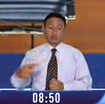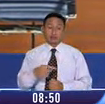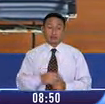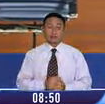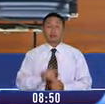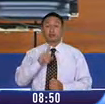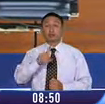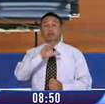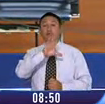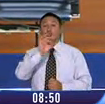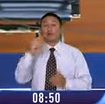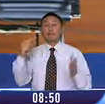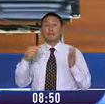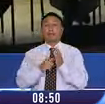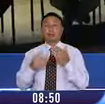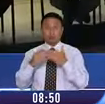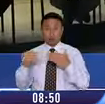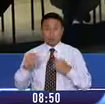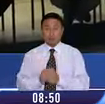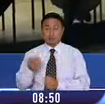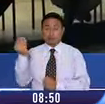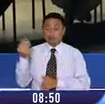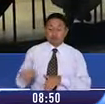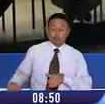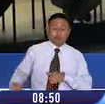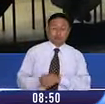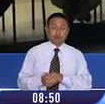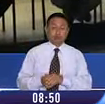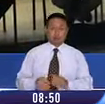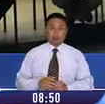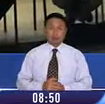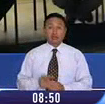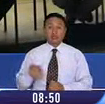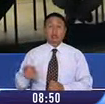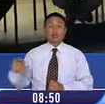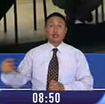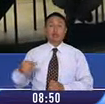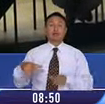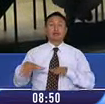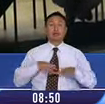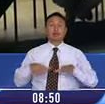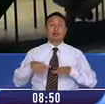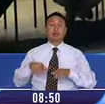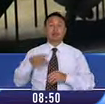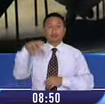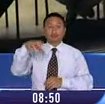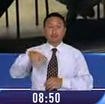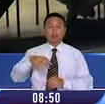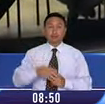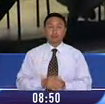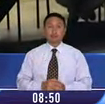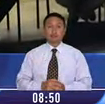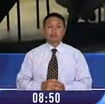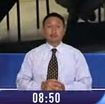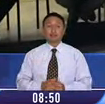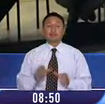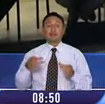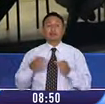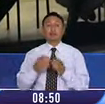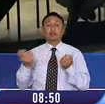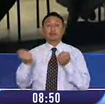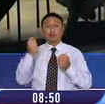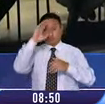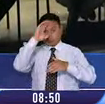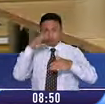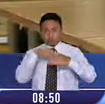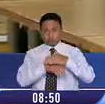de $150,000 a Adrián Zeta para nombrarle como coordinador zonal de la Agencia de Regulación y Control Minero